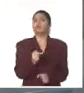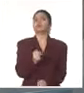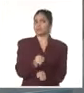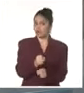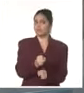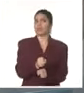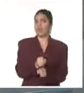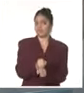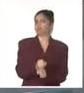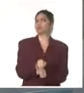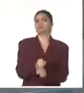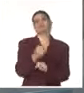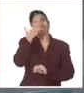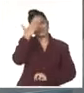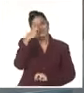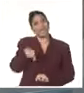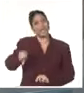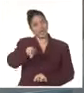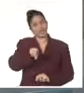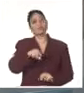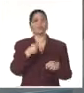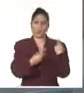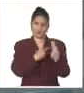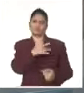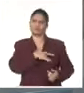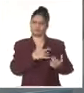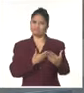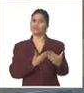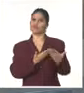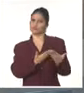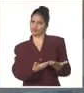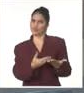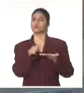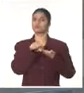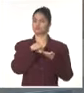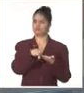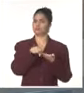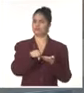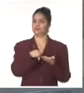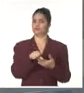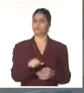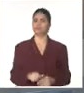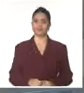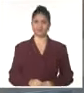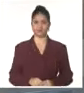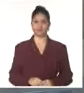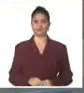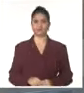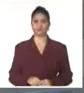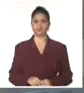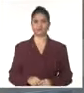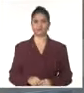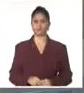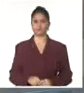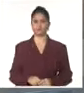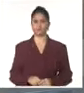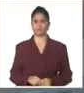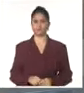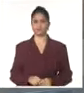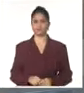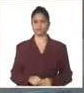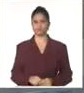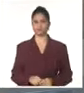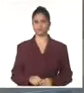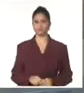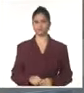dentro de las dificultades, pero brindando el servicio de salud. Y en este caso, pues, acudir, porque